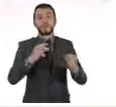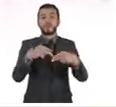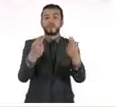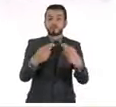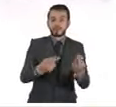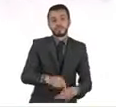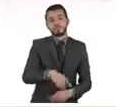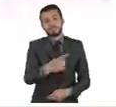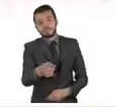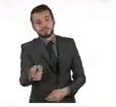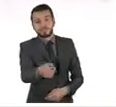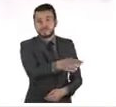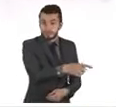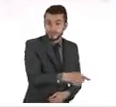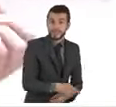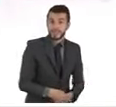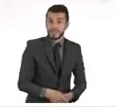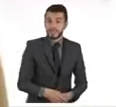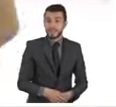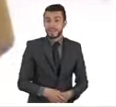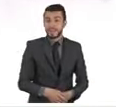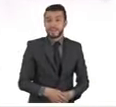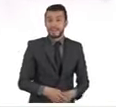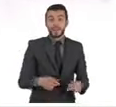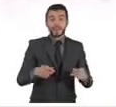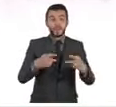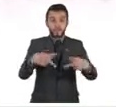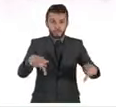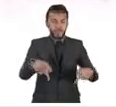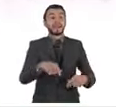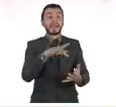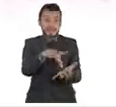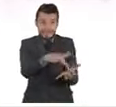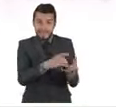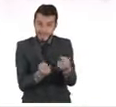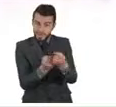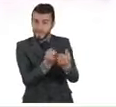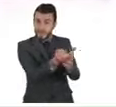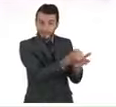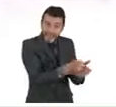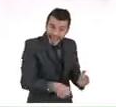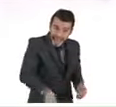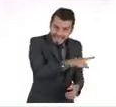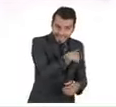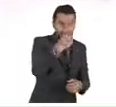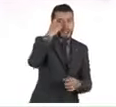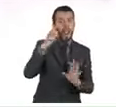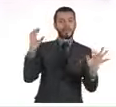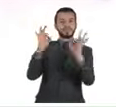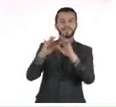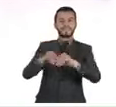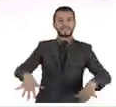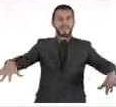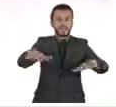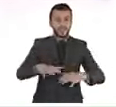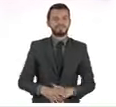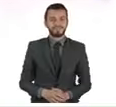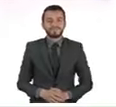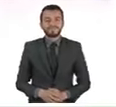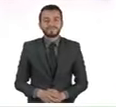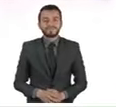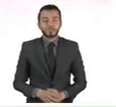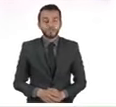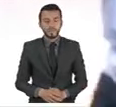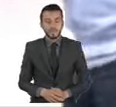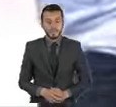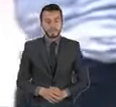seguir con esa presencia, siempre teniendo una visión regional. El segundo tema es que para nosotros la escala